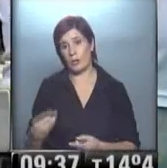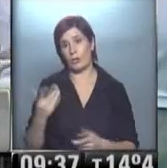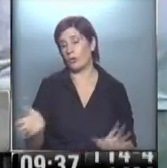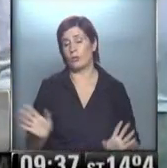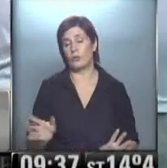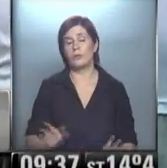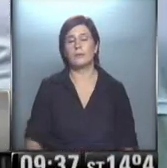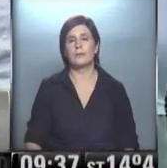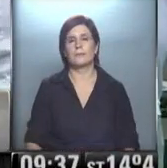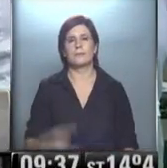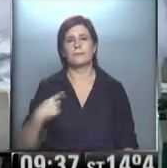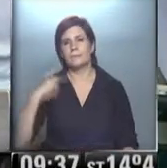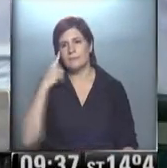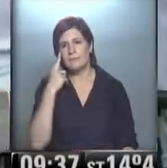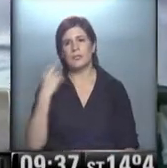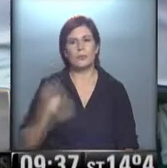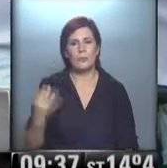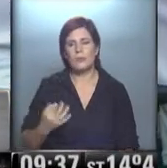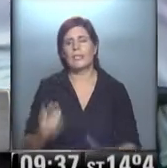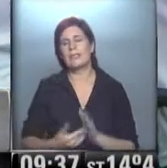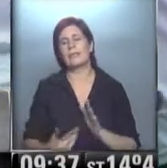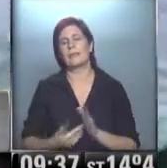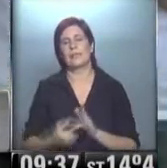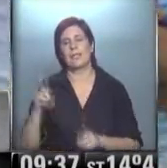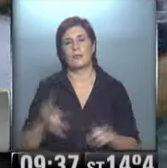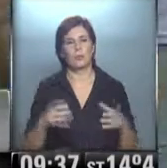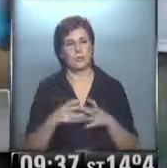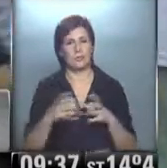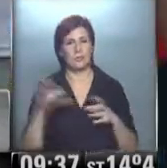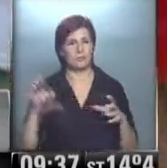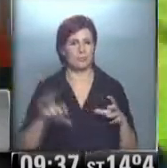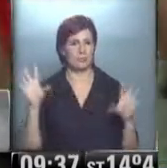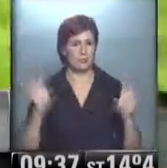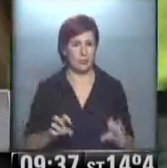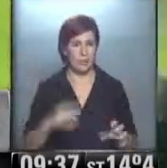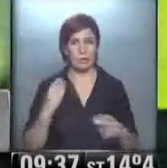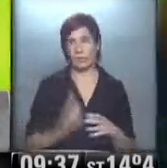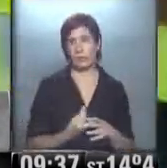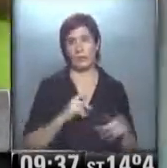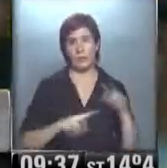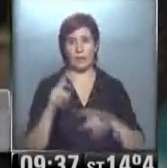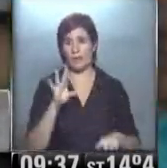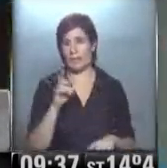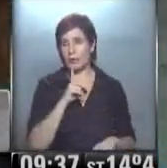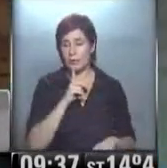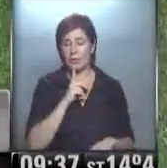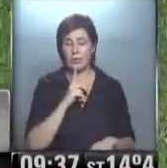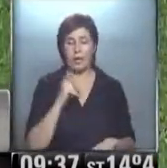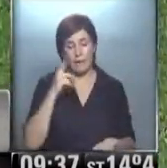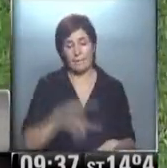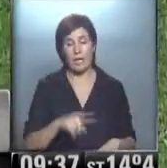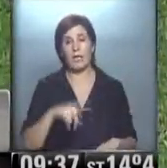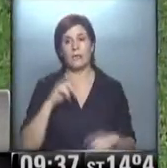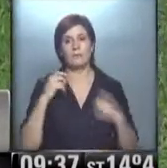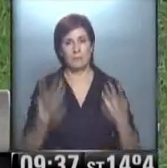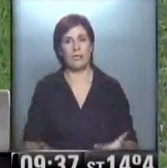esto de los méritos es indiscutible porque ha tomado equipos realmente en situaciones angustiantes y ha al menos dado esperanza en muchos